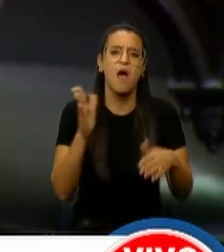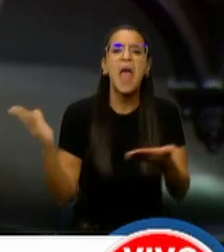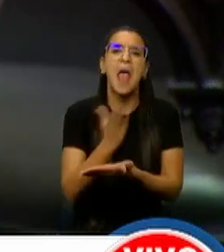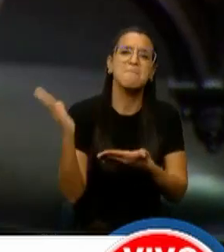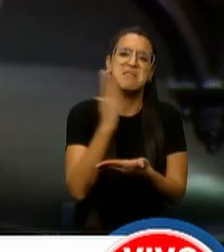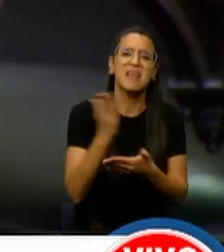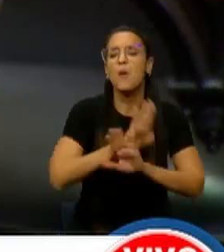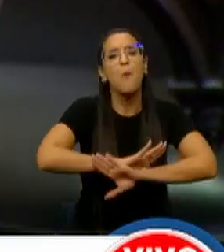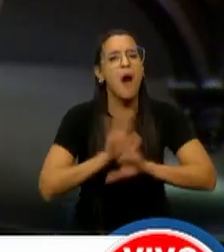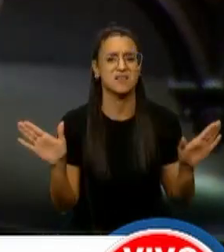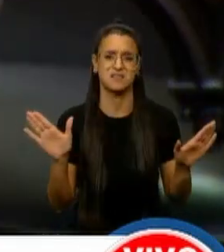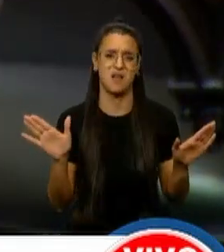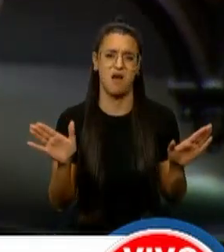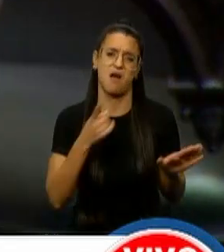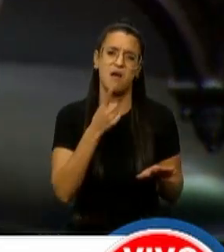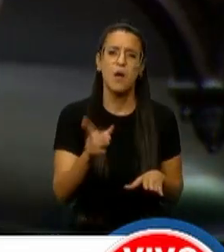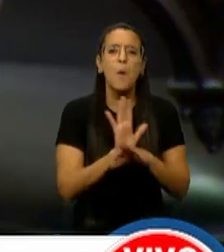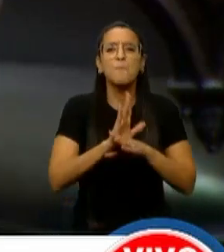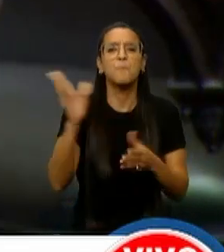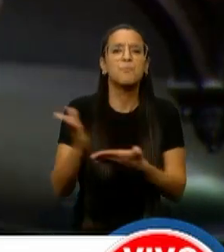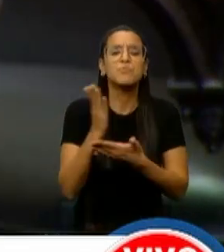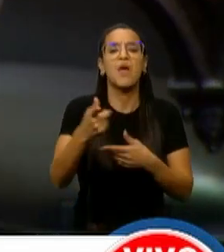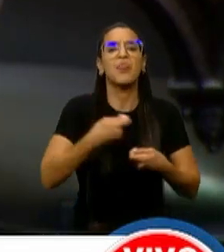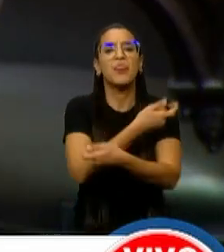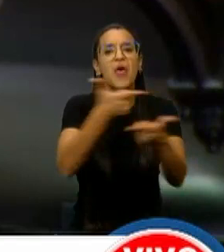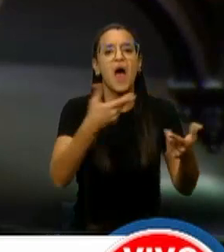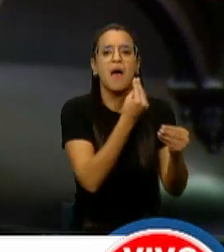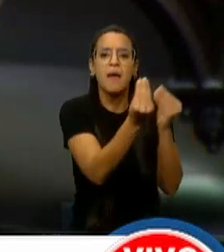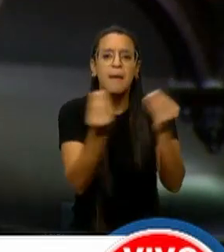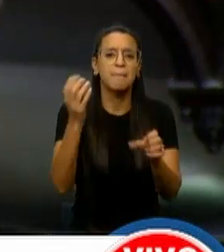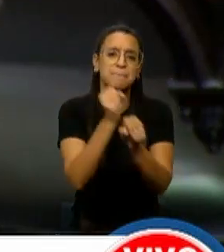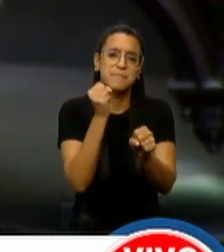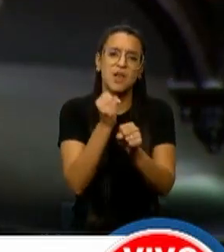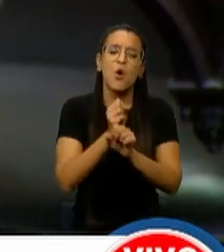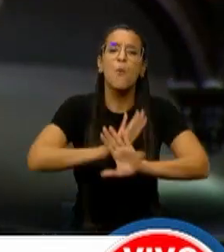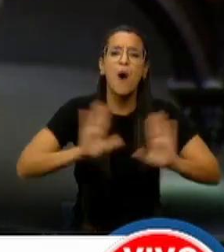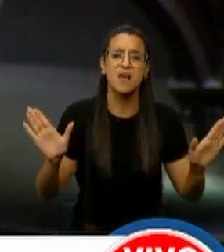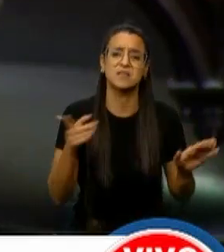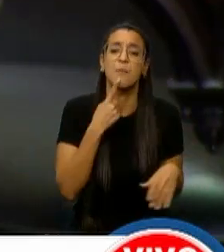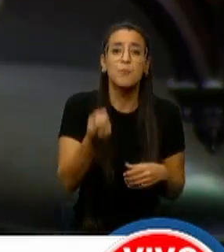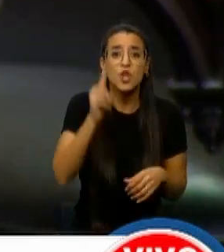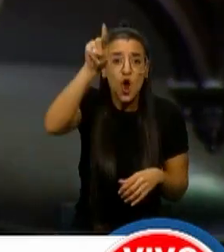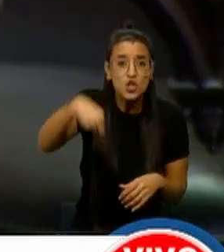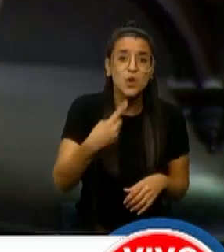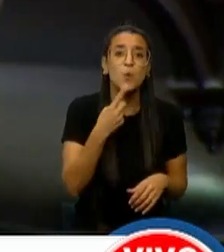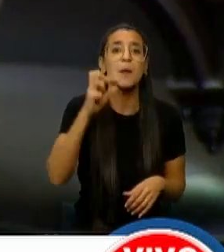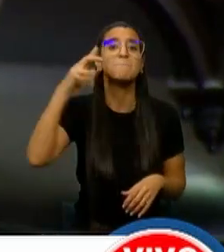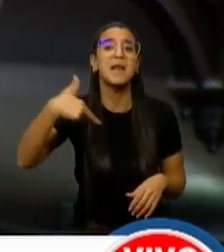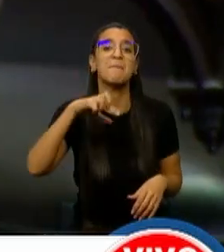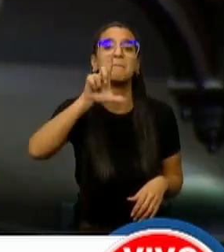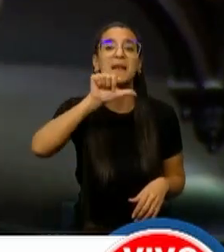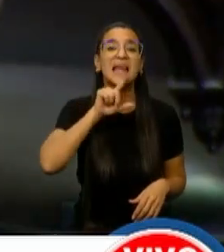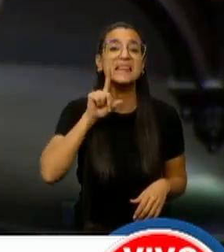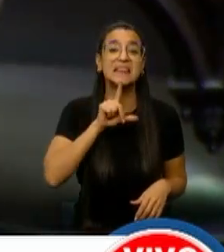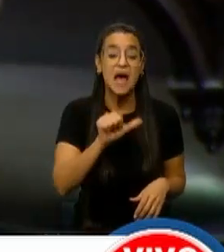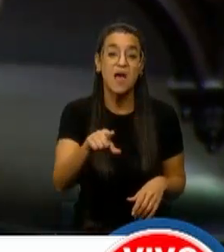respaldo, que dejen de meterse con los que producen y generan empleo y que dejen de subestimar a los ciudadanos, porque las consecuencias del plan Platita,